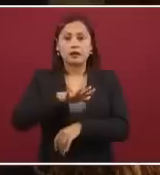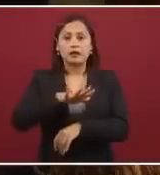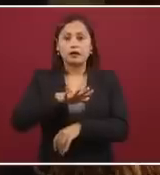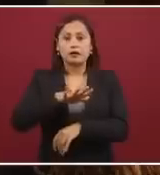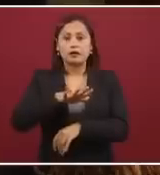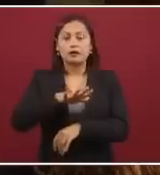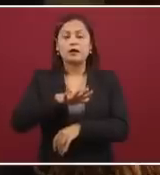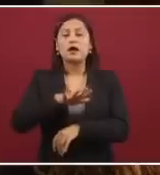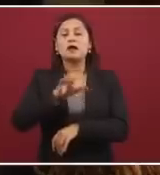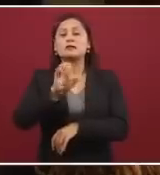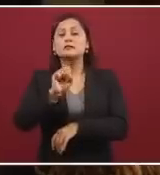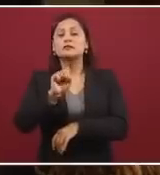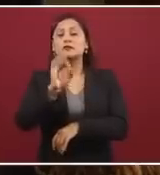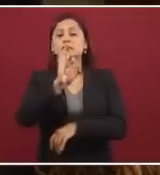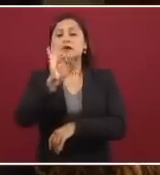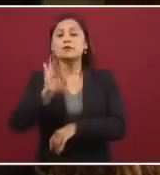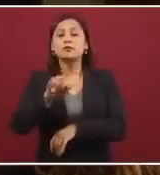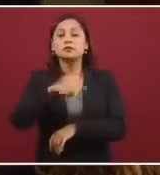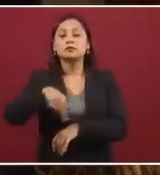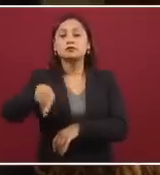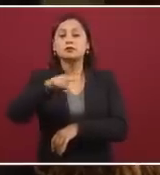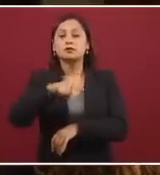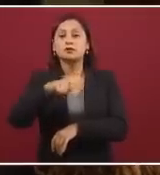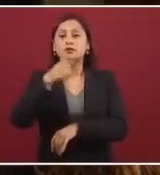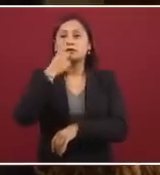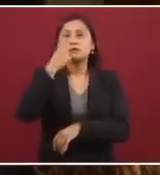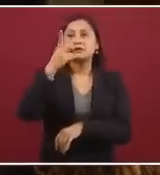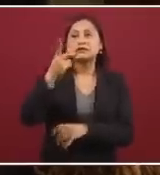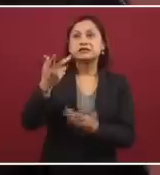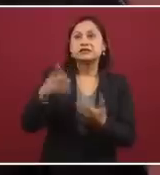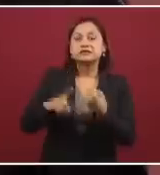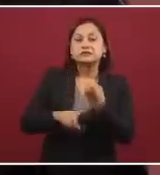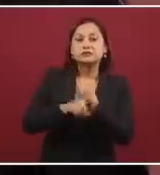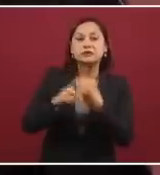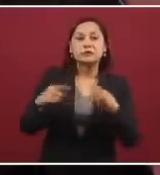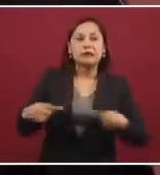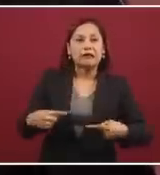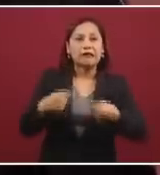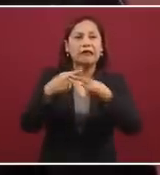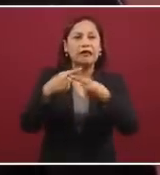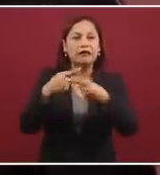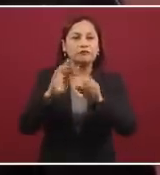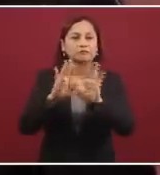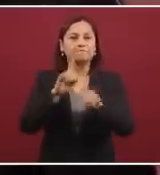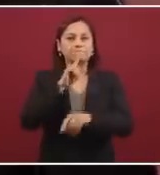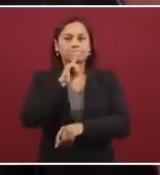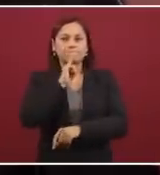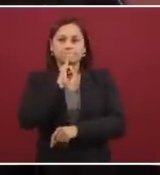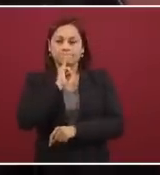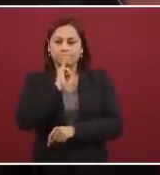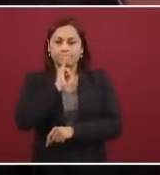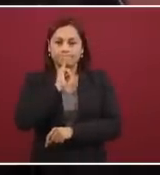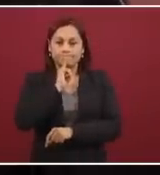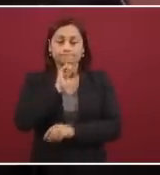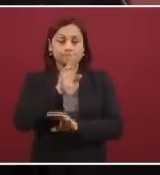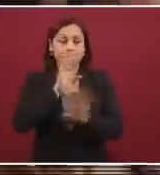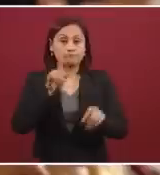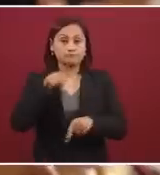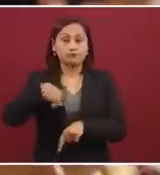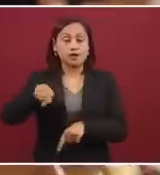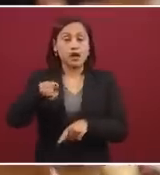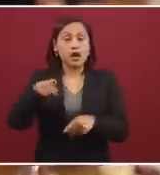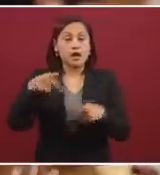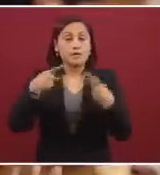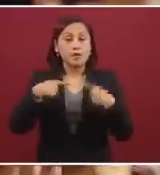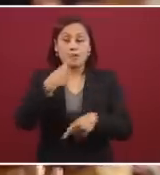dar su opinión sobre el conflicto actual el 60% no opinan ni para defenderse y te remiten